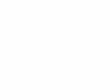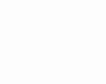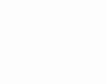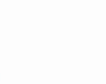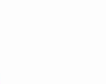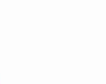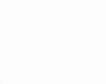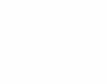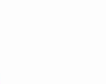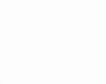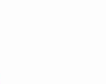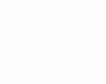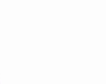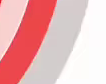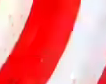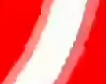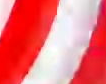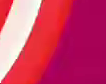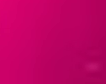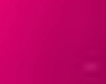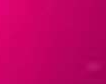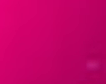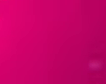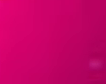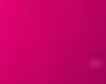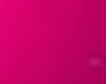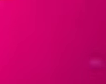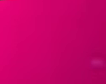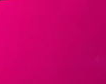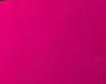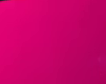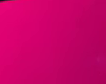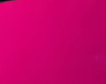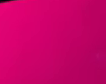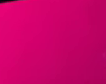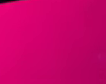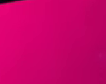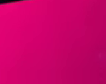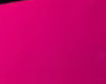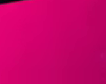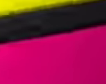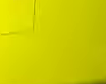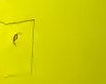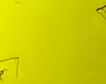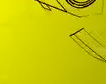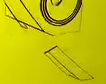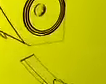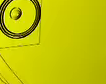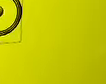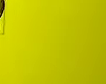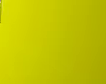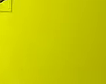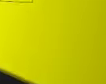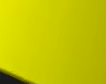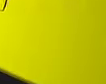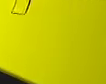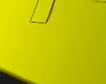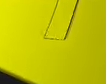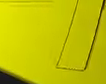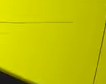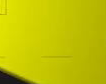Rafa García ya está listísimo para darnos unos datos sobre el Internet en el Día Mundial del Internet. ¡Adelanto, chicos!